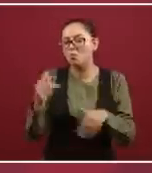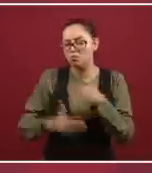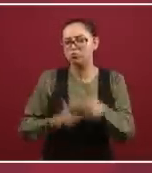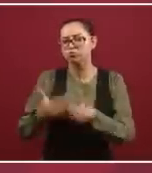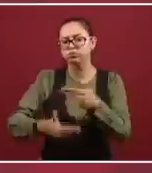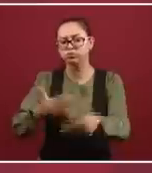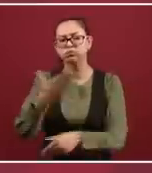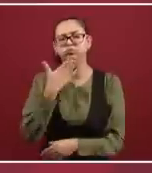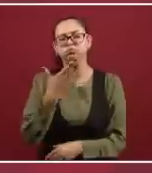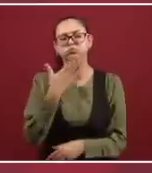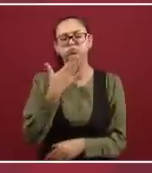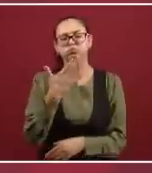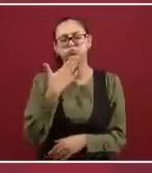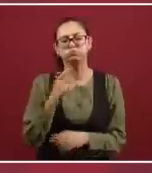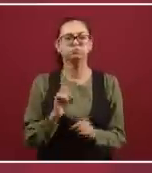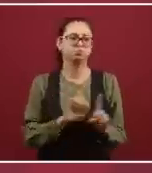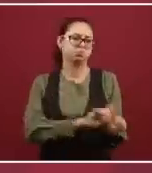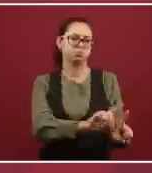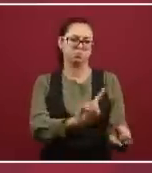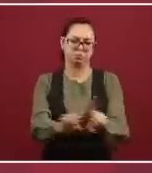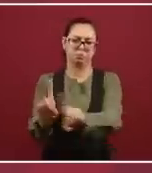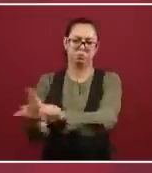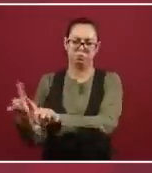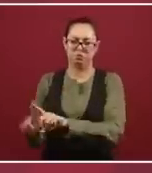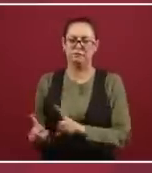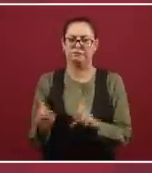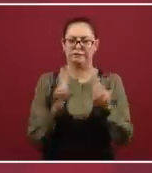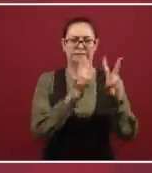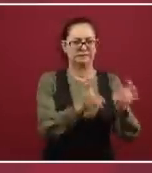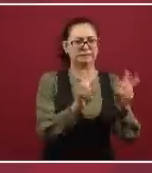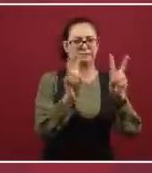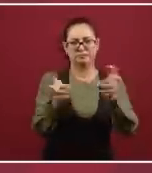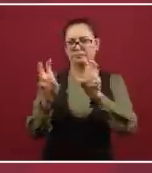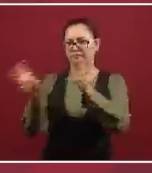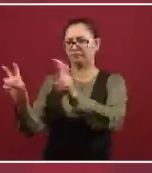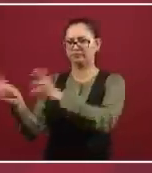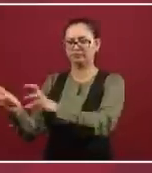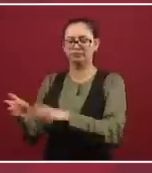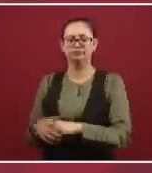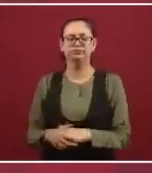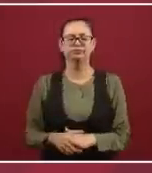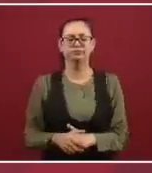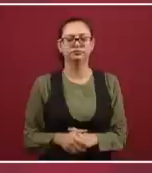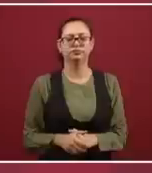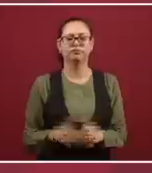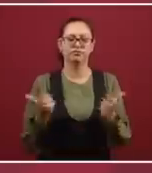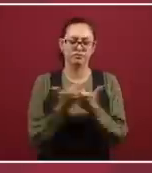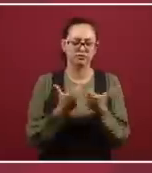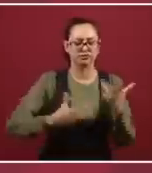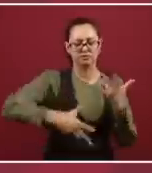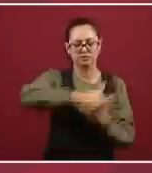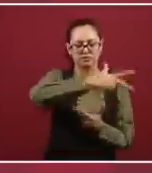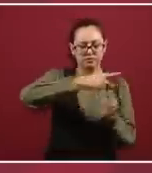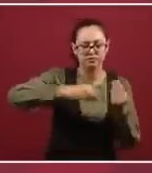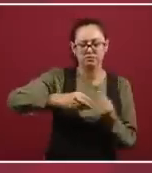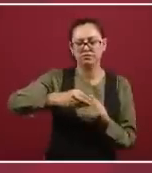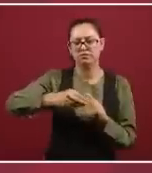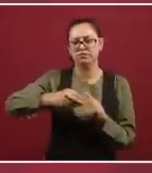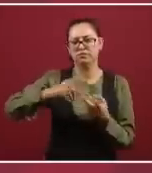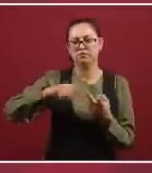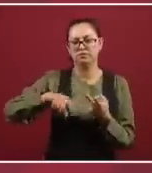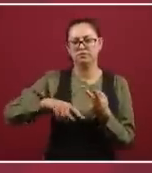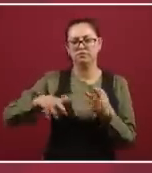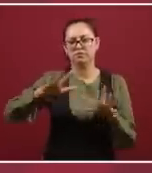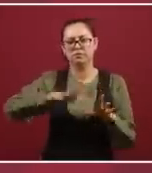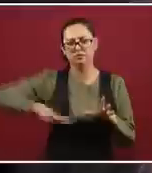en varios campos, en lo económico, en